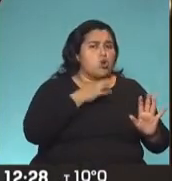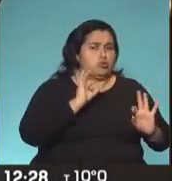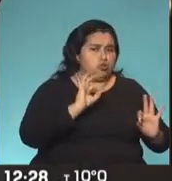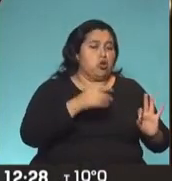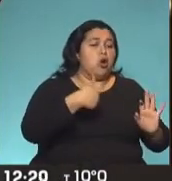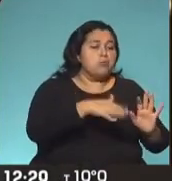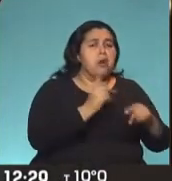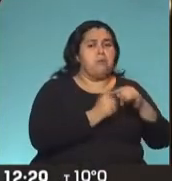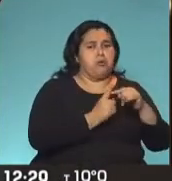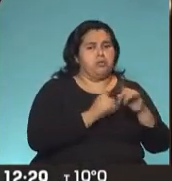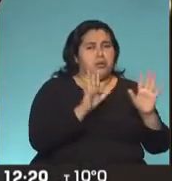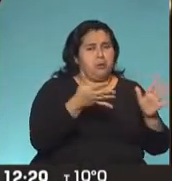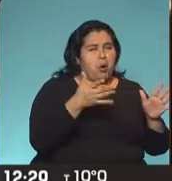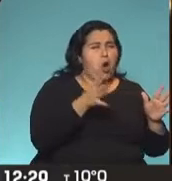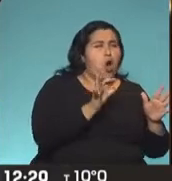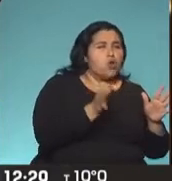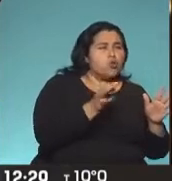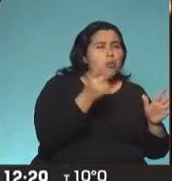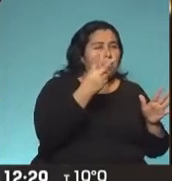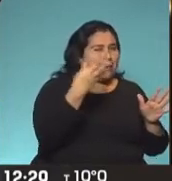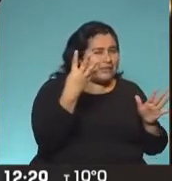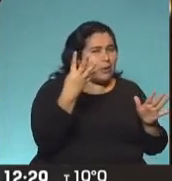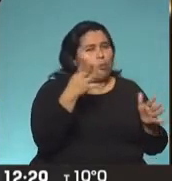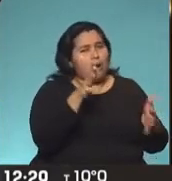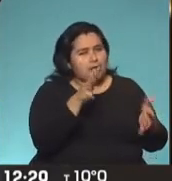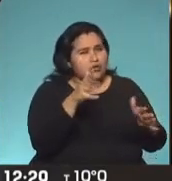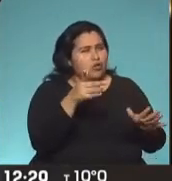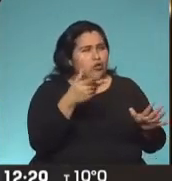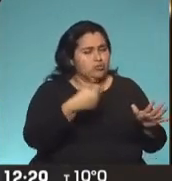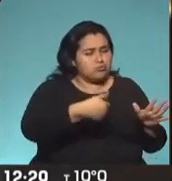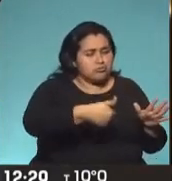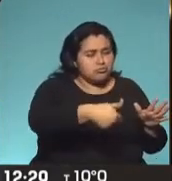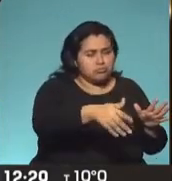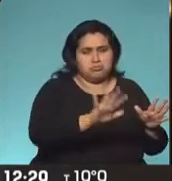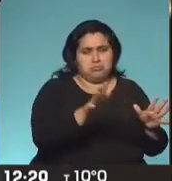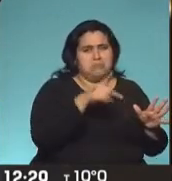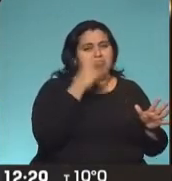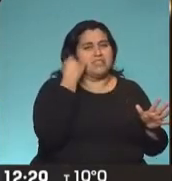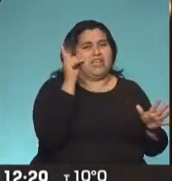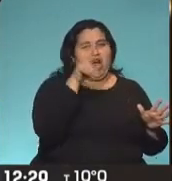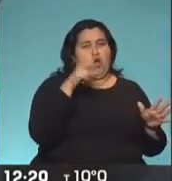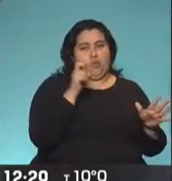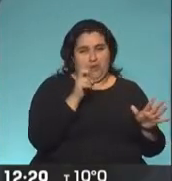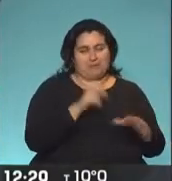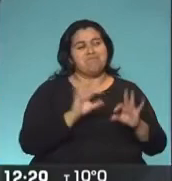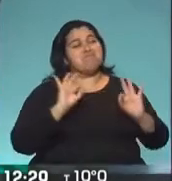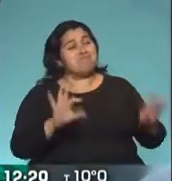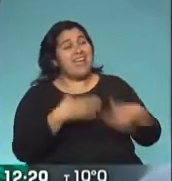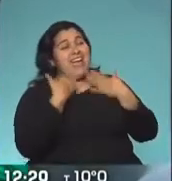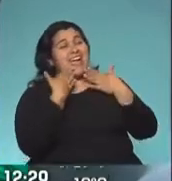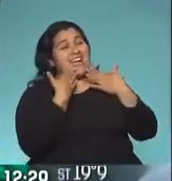en este mes de octubre 4 es decir estos días ya está cobrando en vídeo gracias